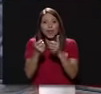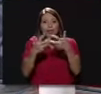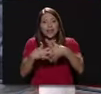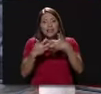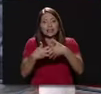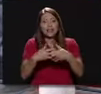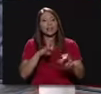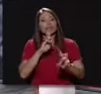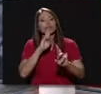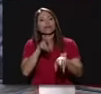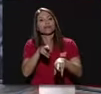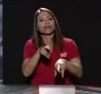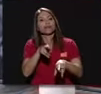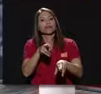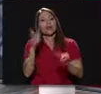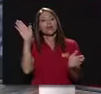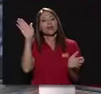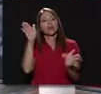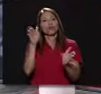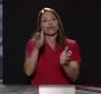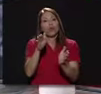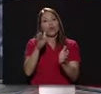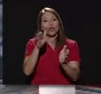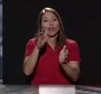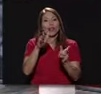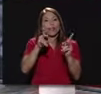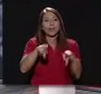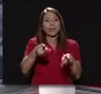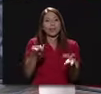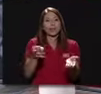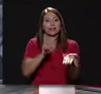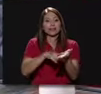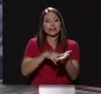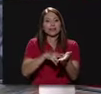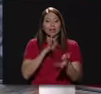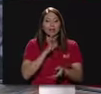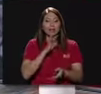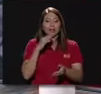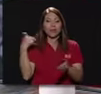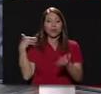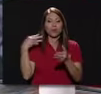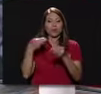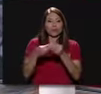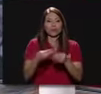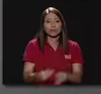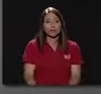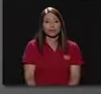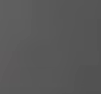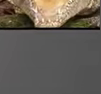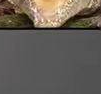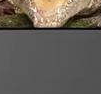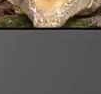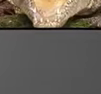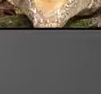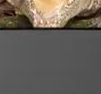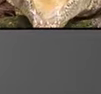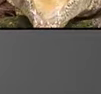tiene como consecuencia más bien la reducción de personal, que es de lo que hemos venido también hablando durante el programa.